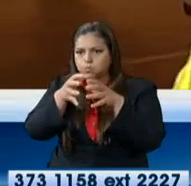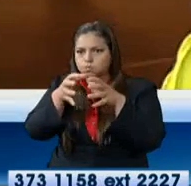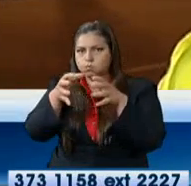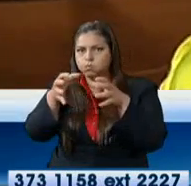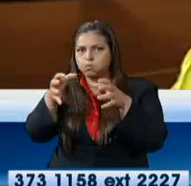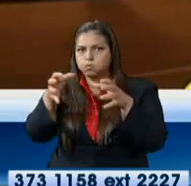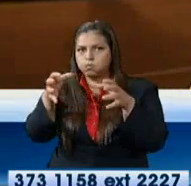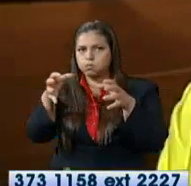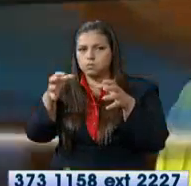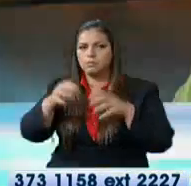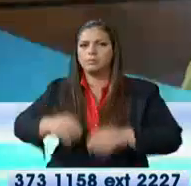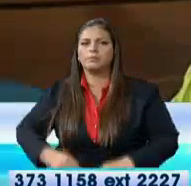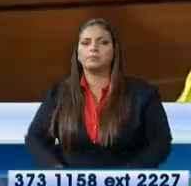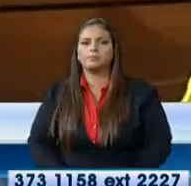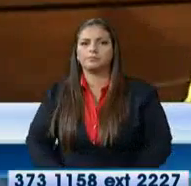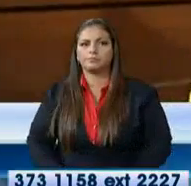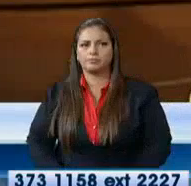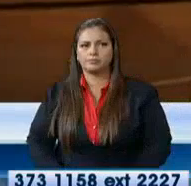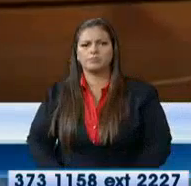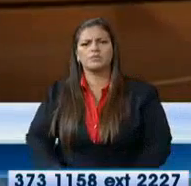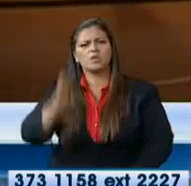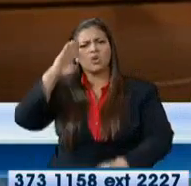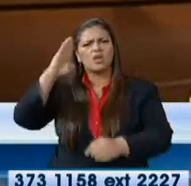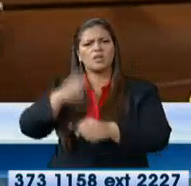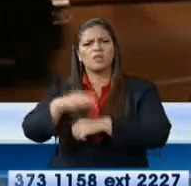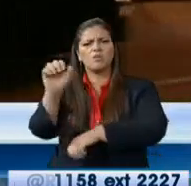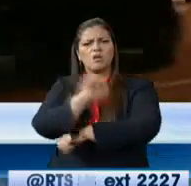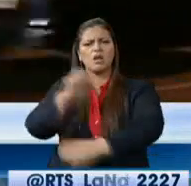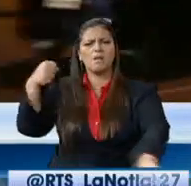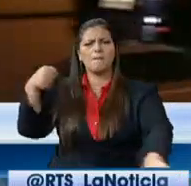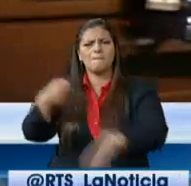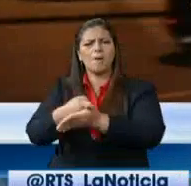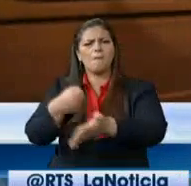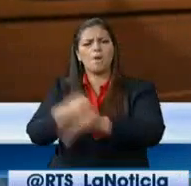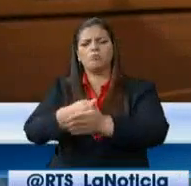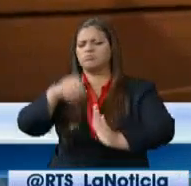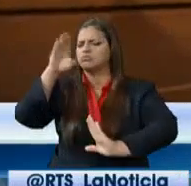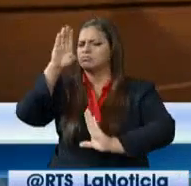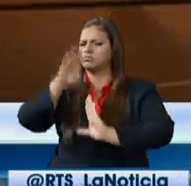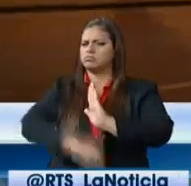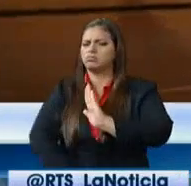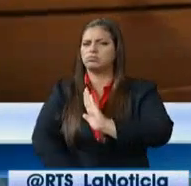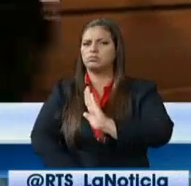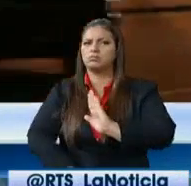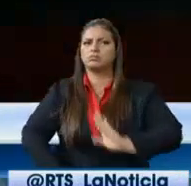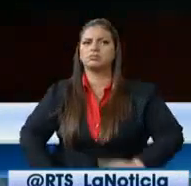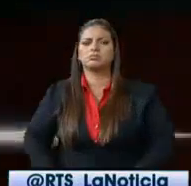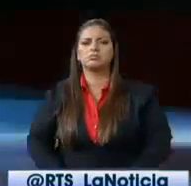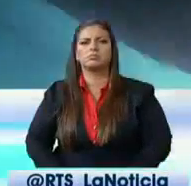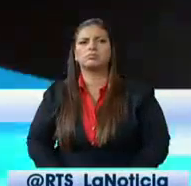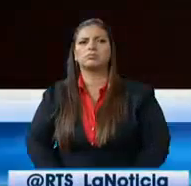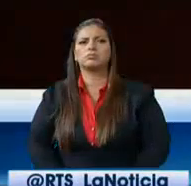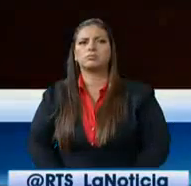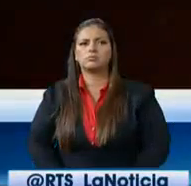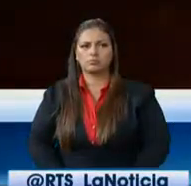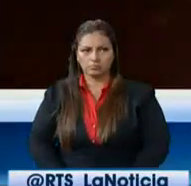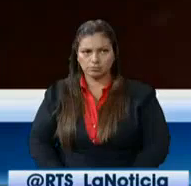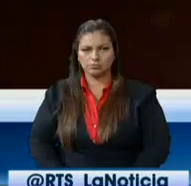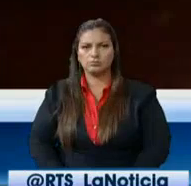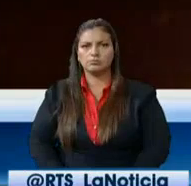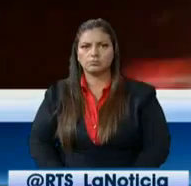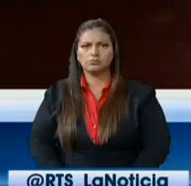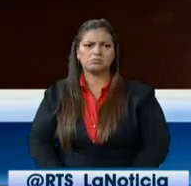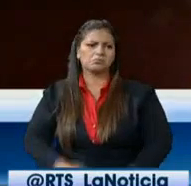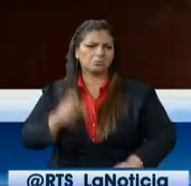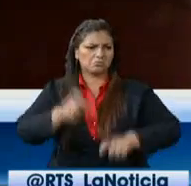mitigar el índice de, primero, de contravenciones, de este tipo de contravenciones, y segundo, los accidentes de tránsito. Por parte de la ciudadanía no